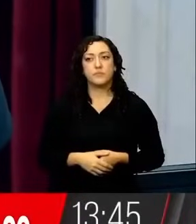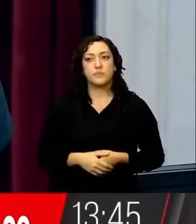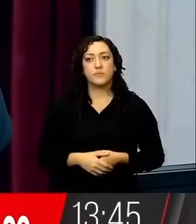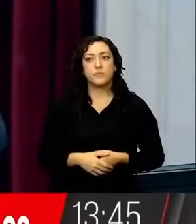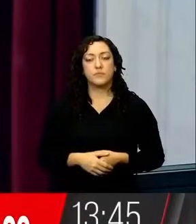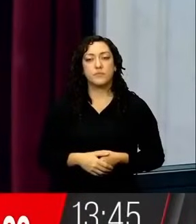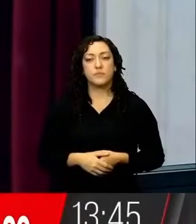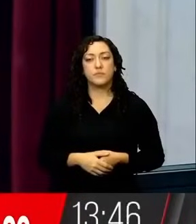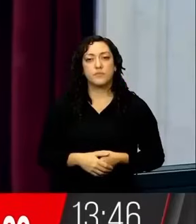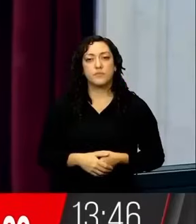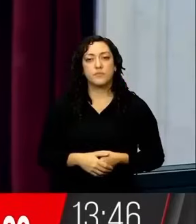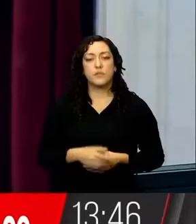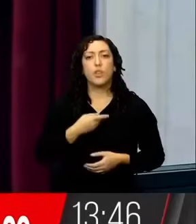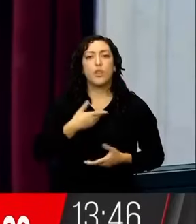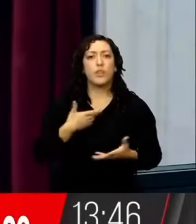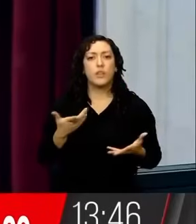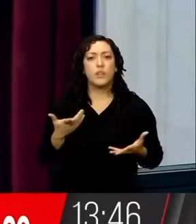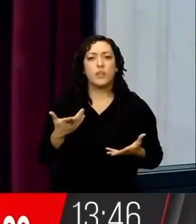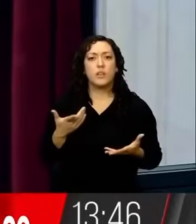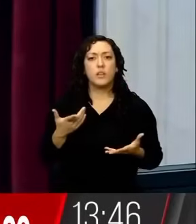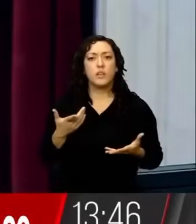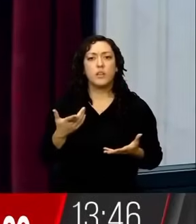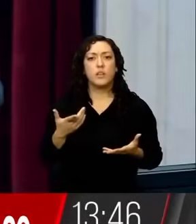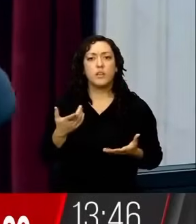Giuliano. ¿Dónde está?